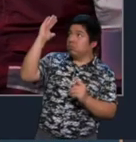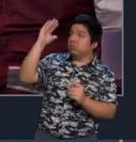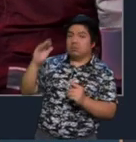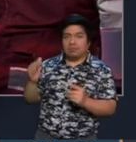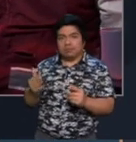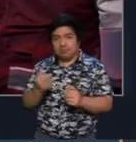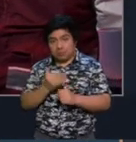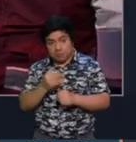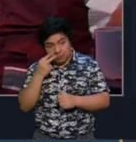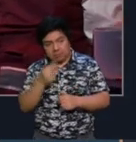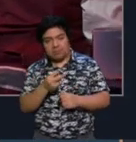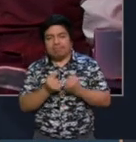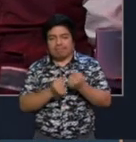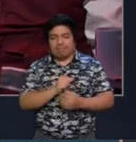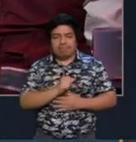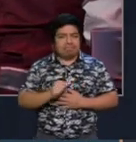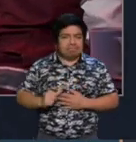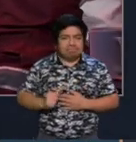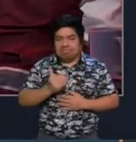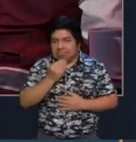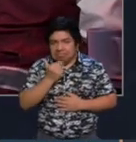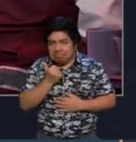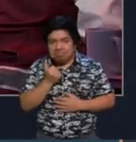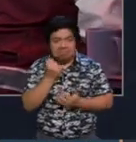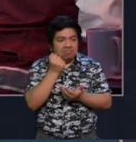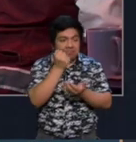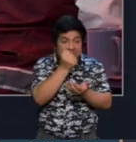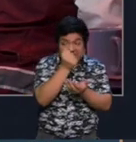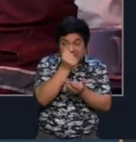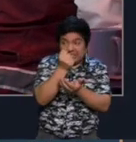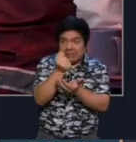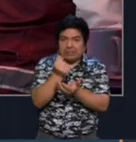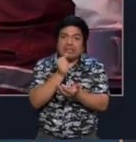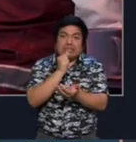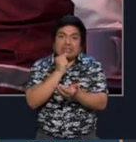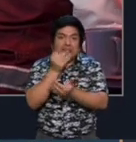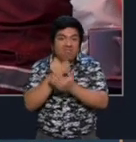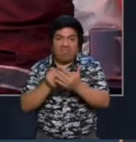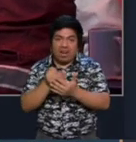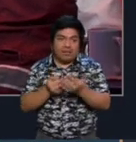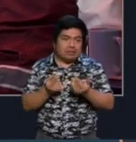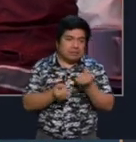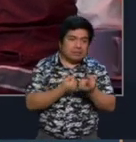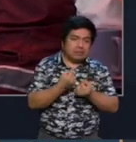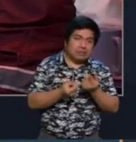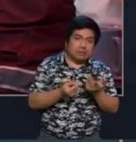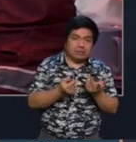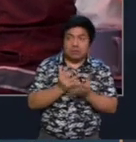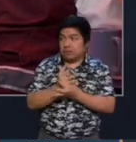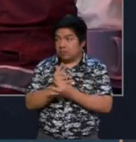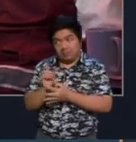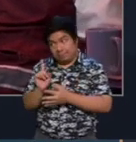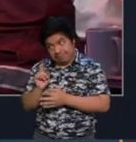Hoy es notorio que las alcaldías no tienen suficiencia presupuestal para atender los problemas de las y de los vecinos. No lo digo yo, mi